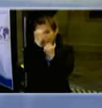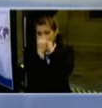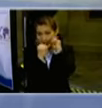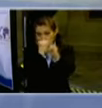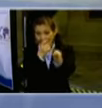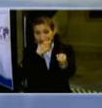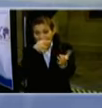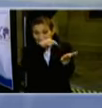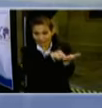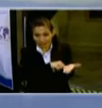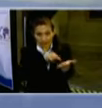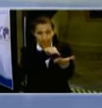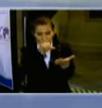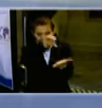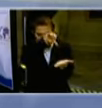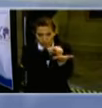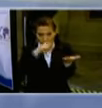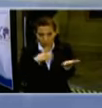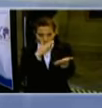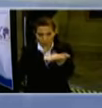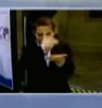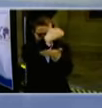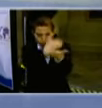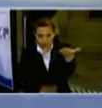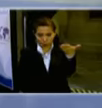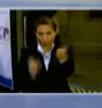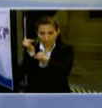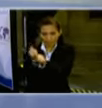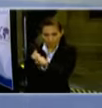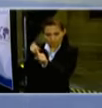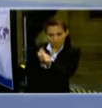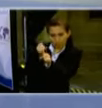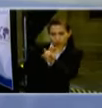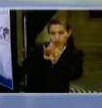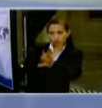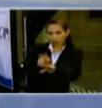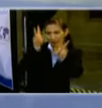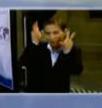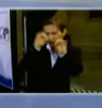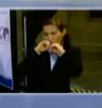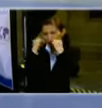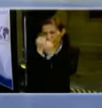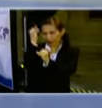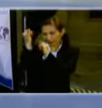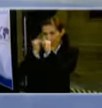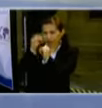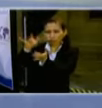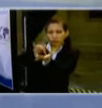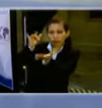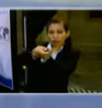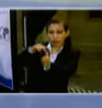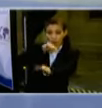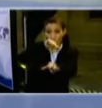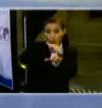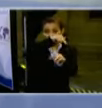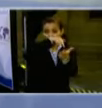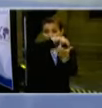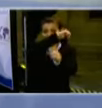Internacionales, que es un centro de documentación e investigación sobre organizaciones internacionales con sede en